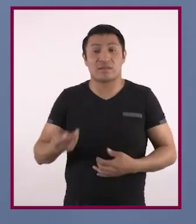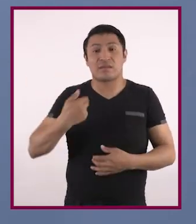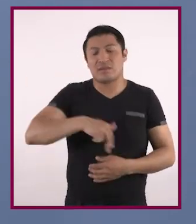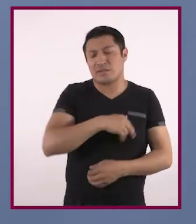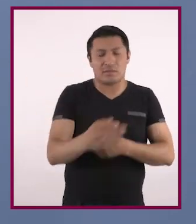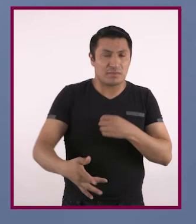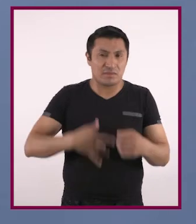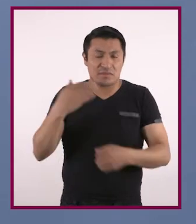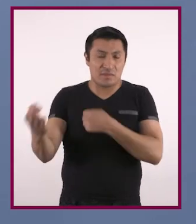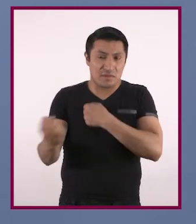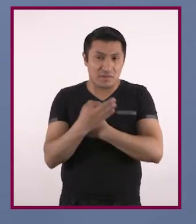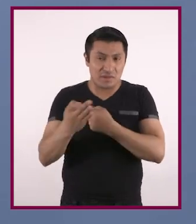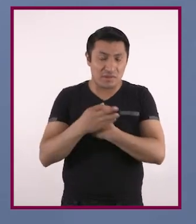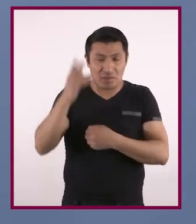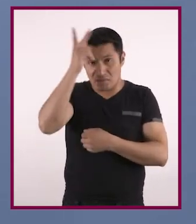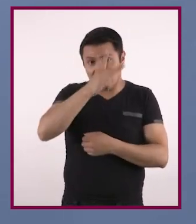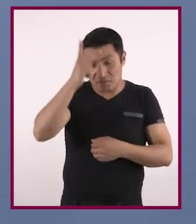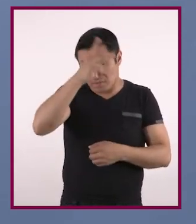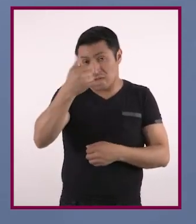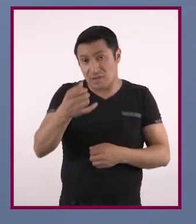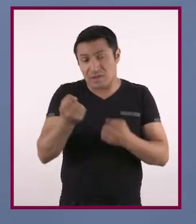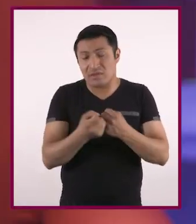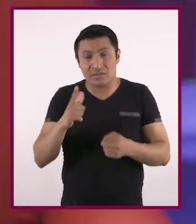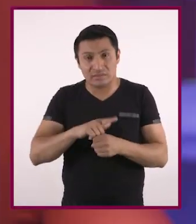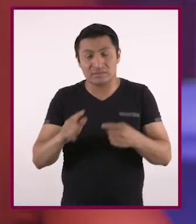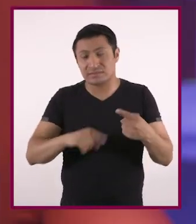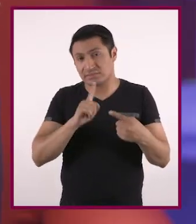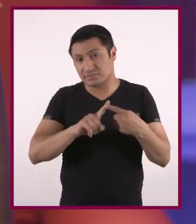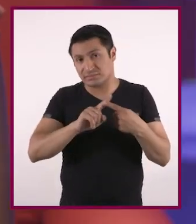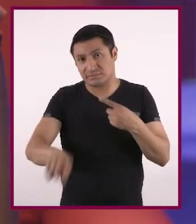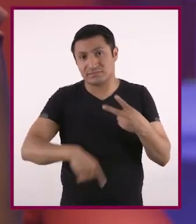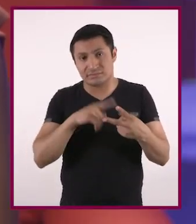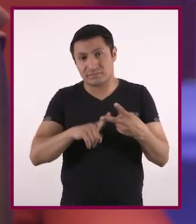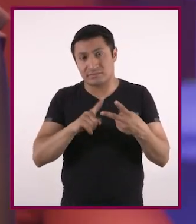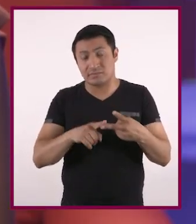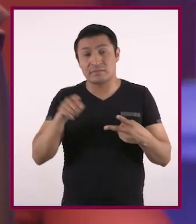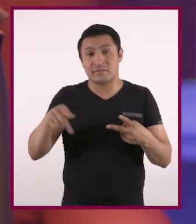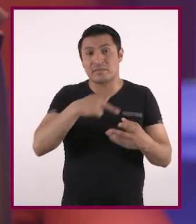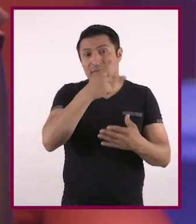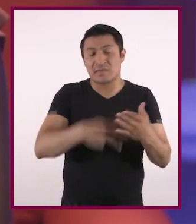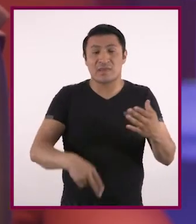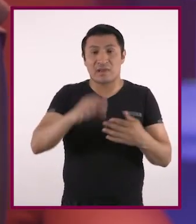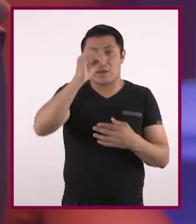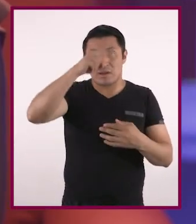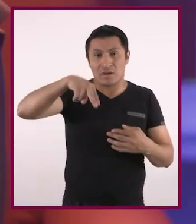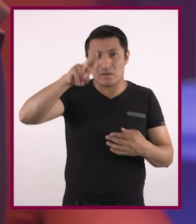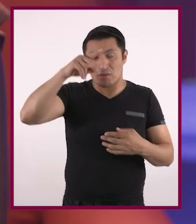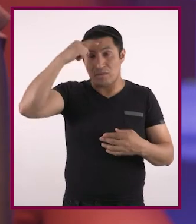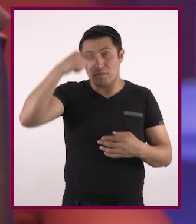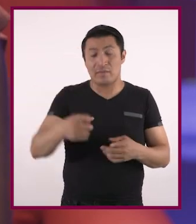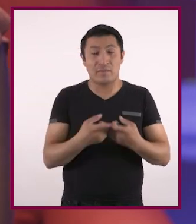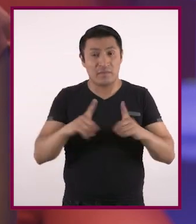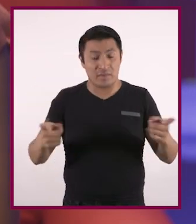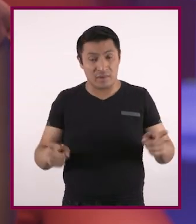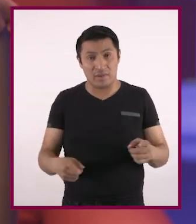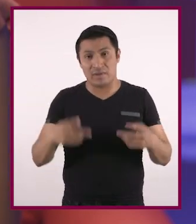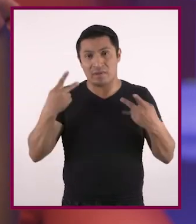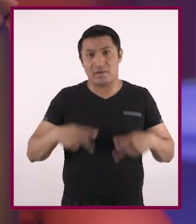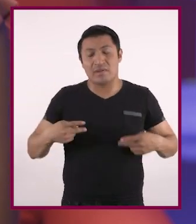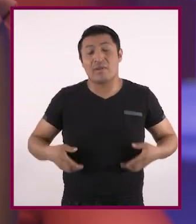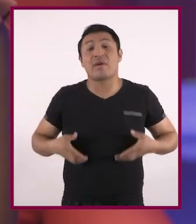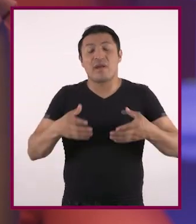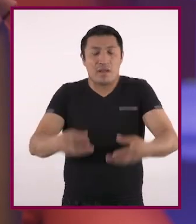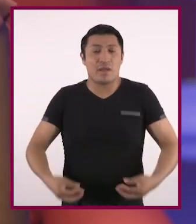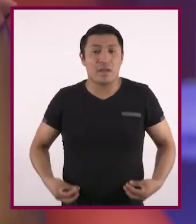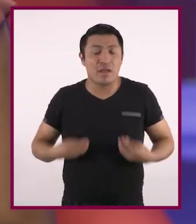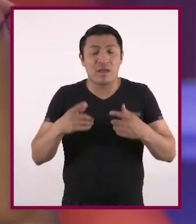brinda protección física, psicológica y social. 2. Según el Programa de Naciones Unidas para el Desarrollo, las personas en situación de